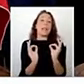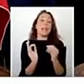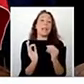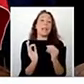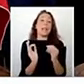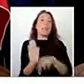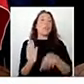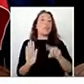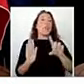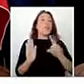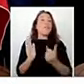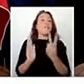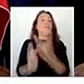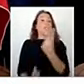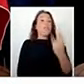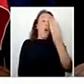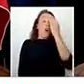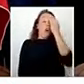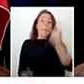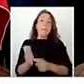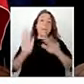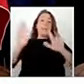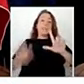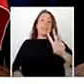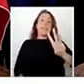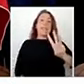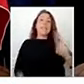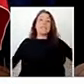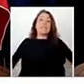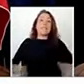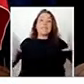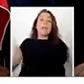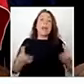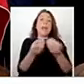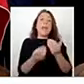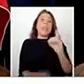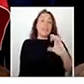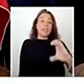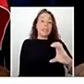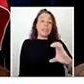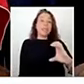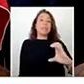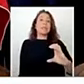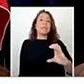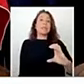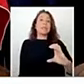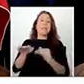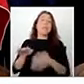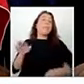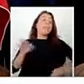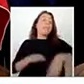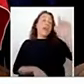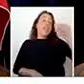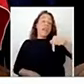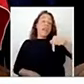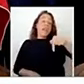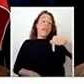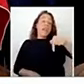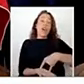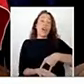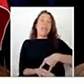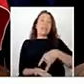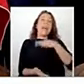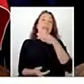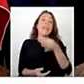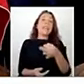de agosto de 1973 fue impulsada por la democracia cristiana y apoyada por la mayoría de este Congreso y describe el proceso de degradación